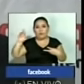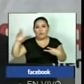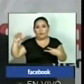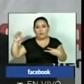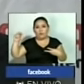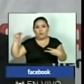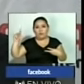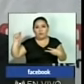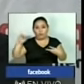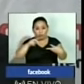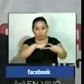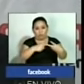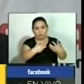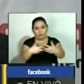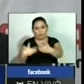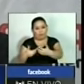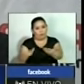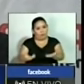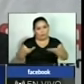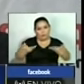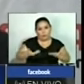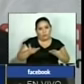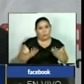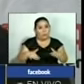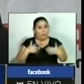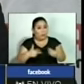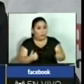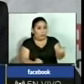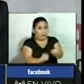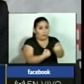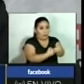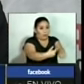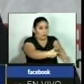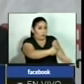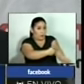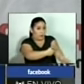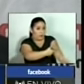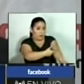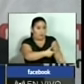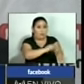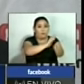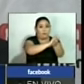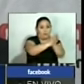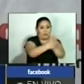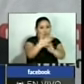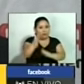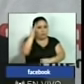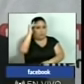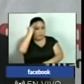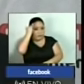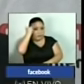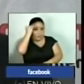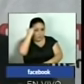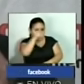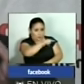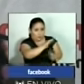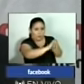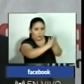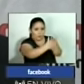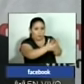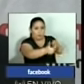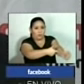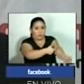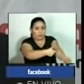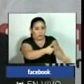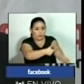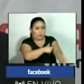a reforzar el proyecto del hospital en Cisco. Y recordemos que el proyecto del hospital en Cisco no solo tiene que